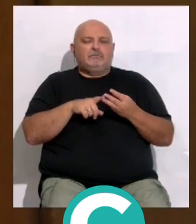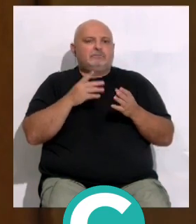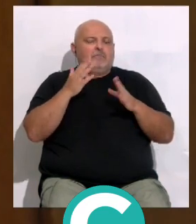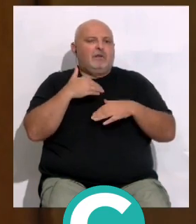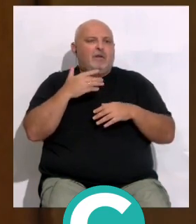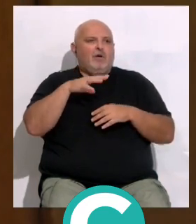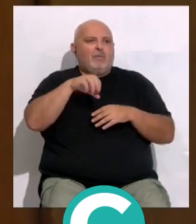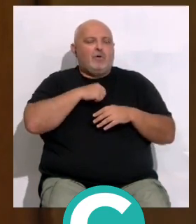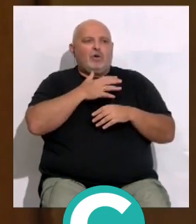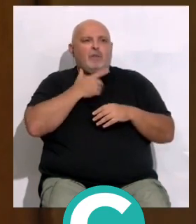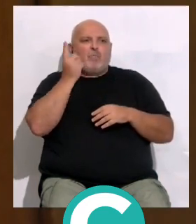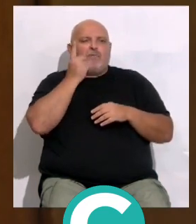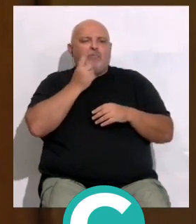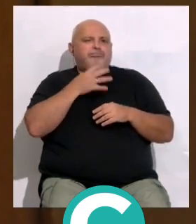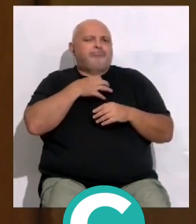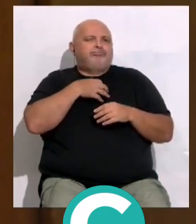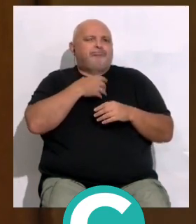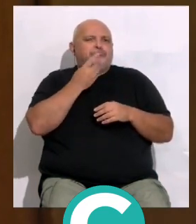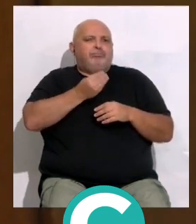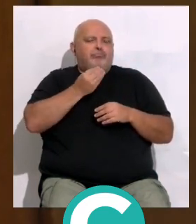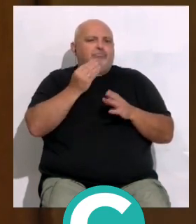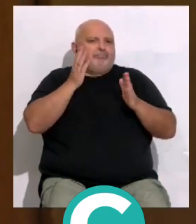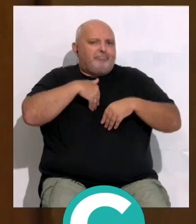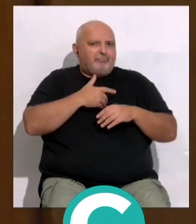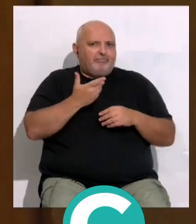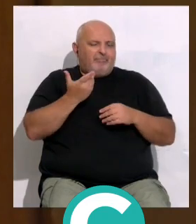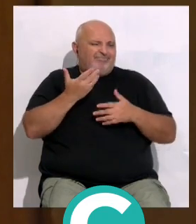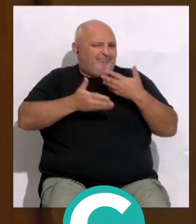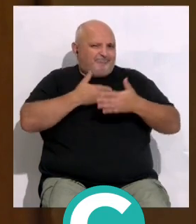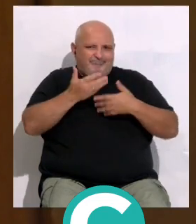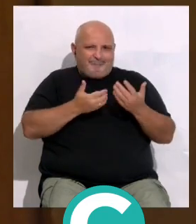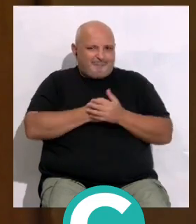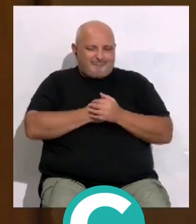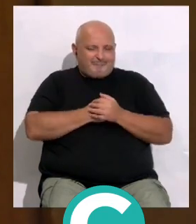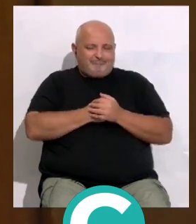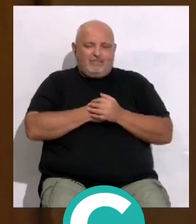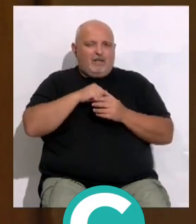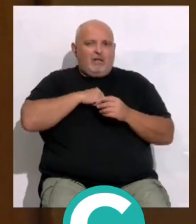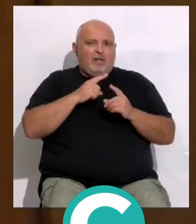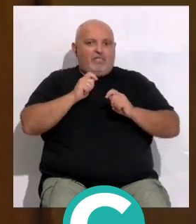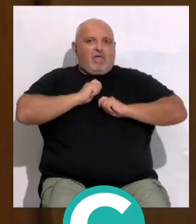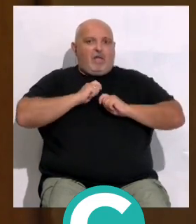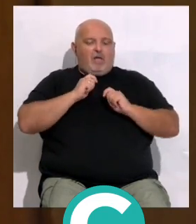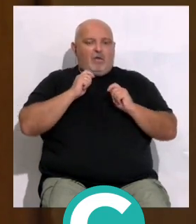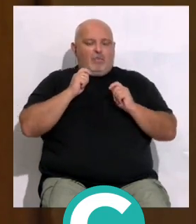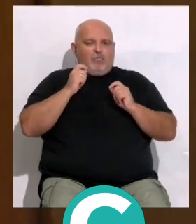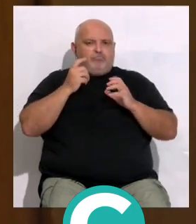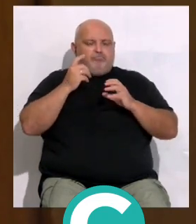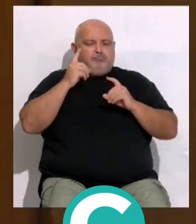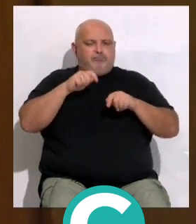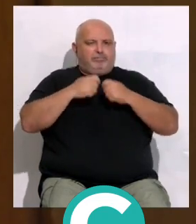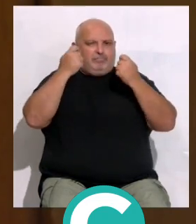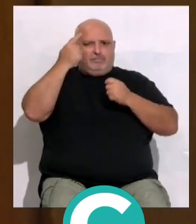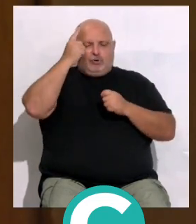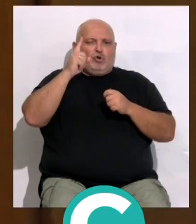de que no te compren el último móvil, creo que no puede llevarnos a patología. La idea es un poco que esto se pueda resolver la